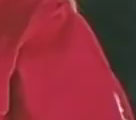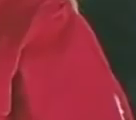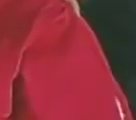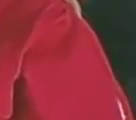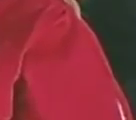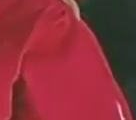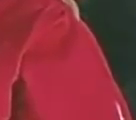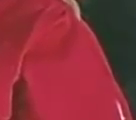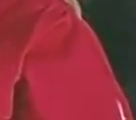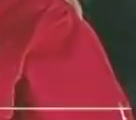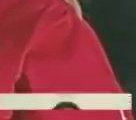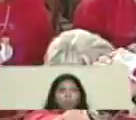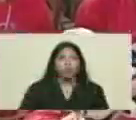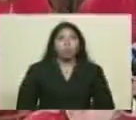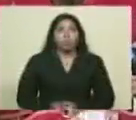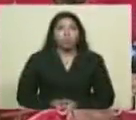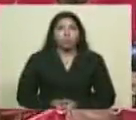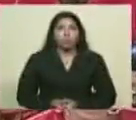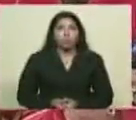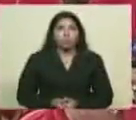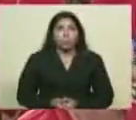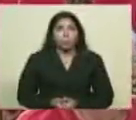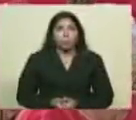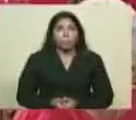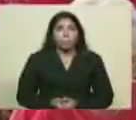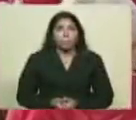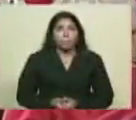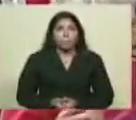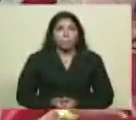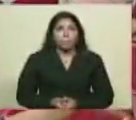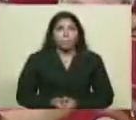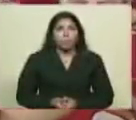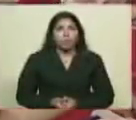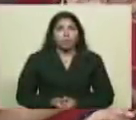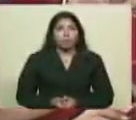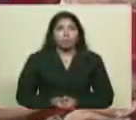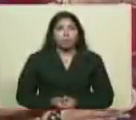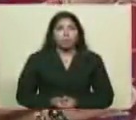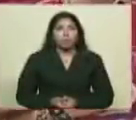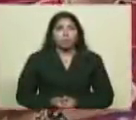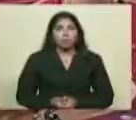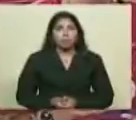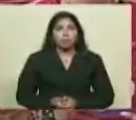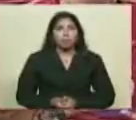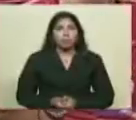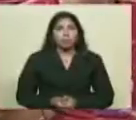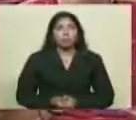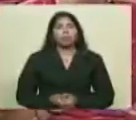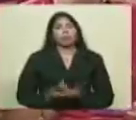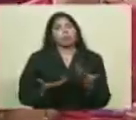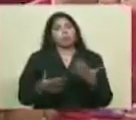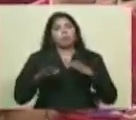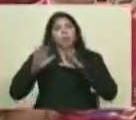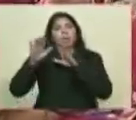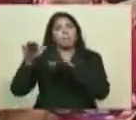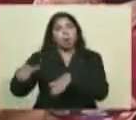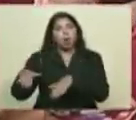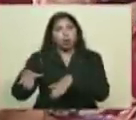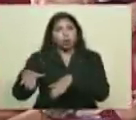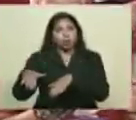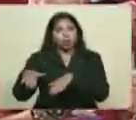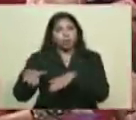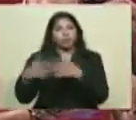aprovecho para enviar desde aquí mi palabra de solidaridad, de apoyo,